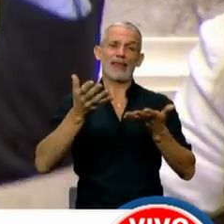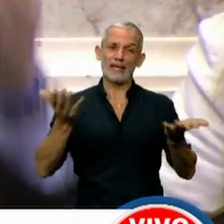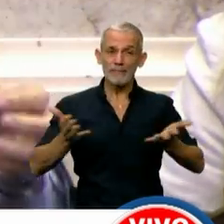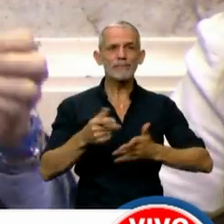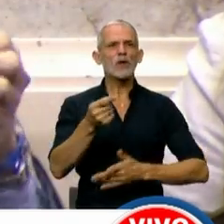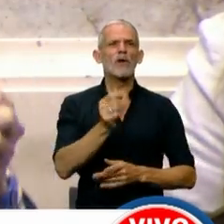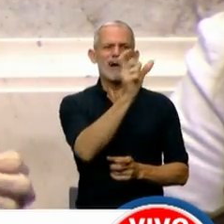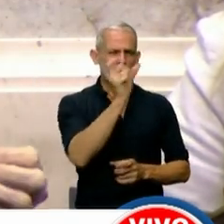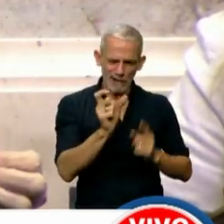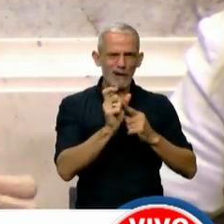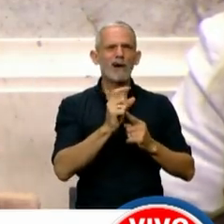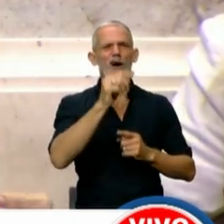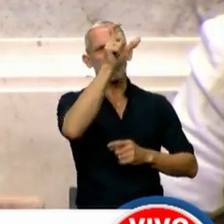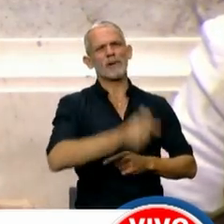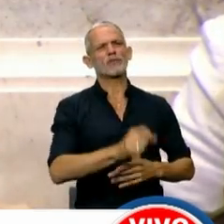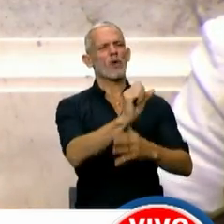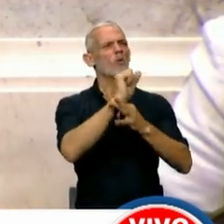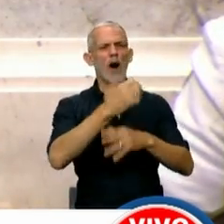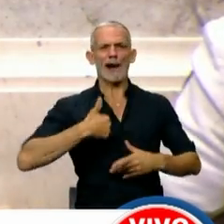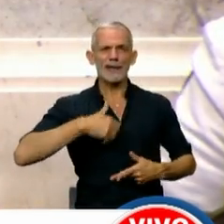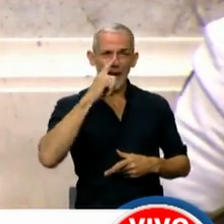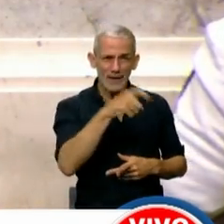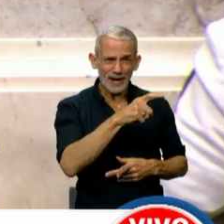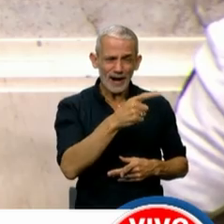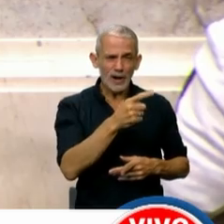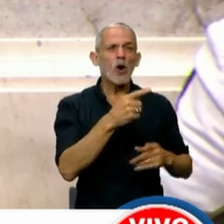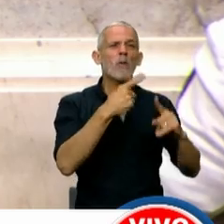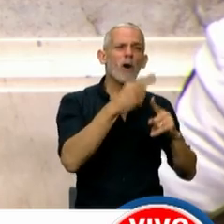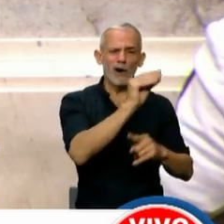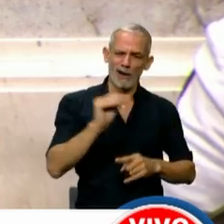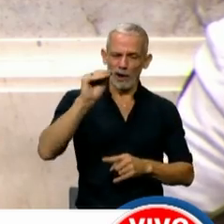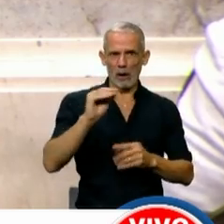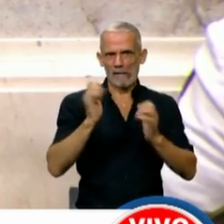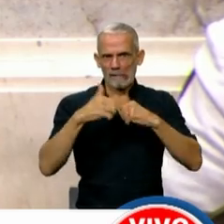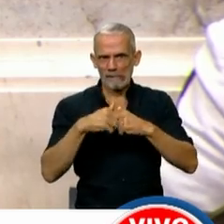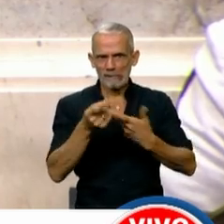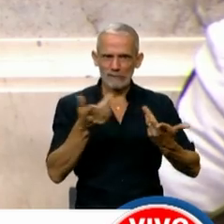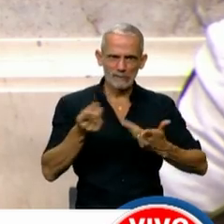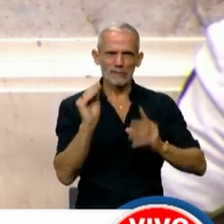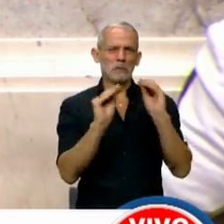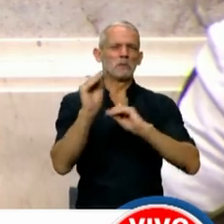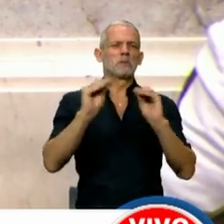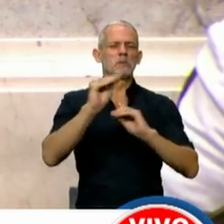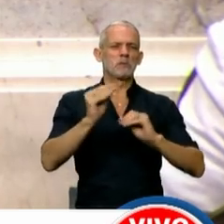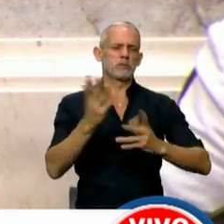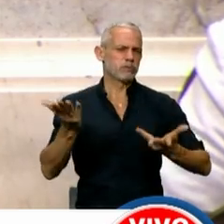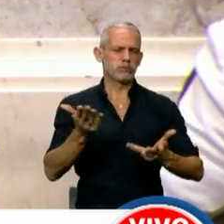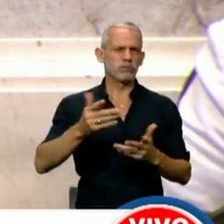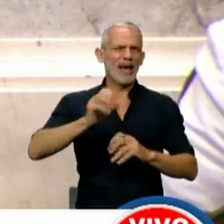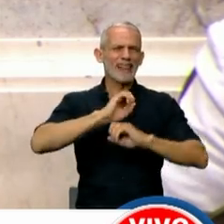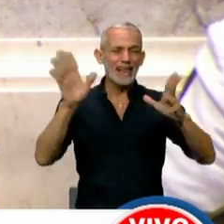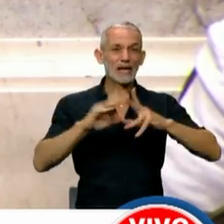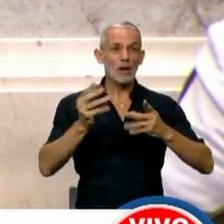usaron a un prócer de la argentina para encubrir la más salvaje